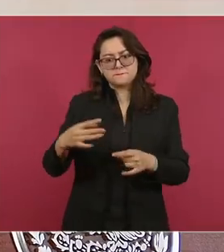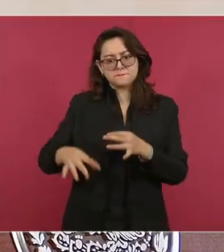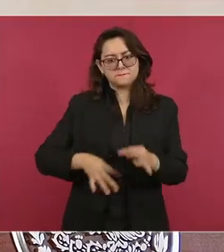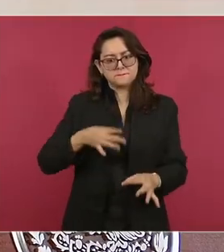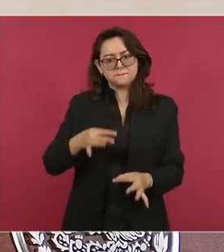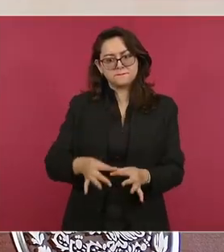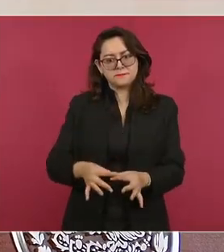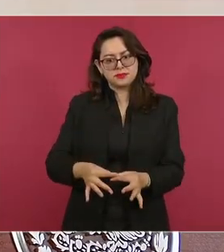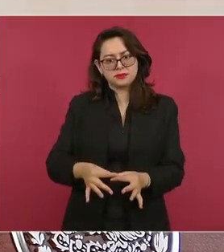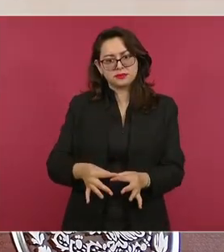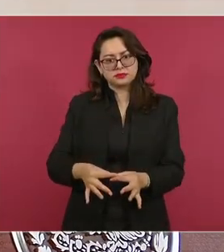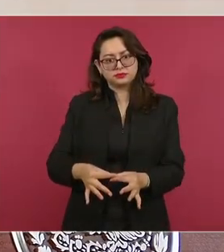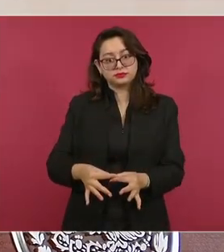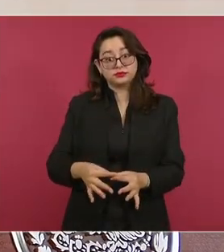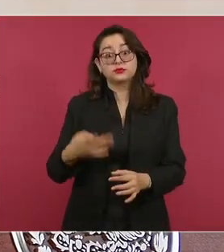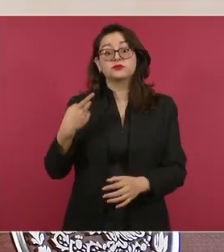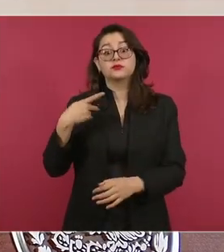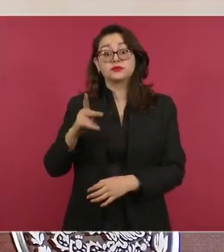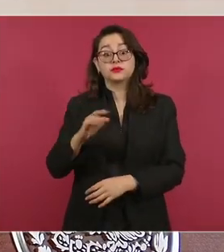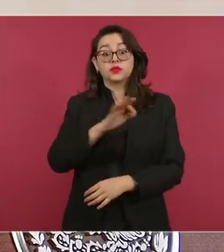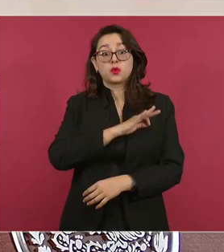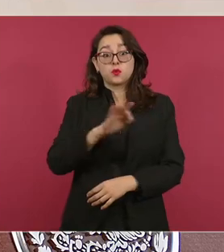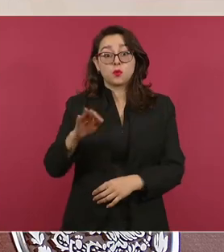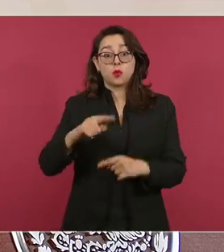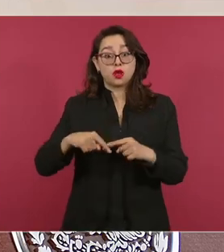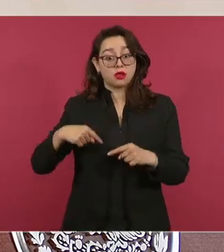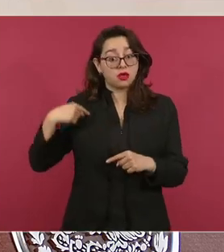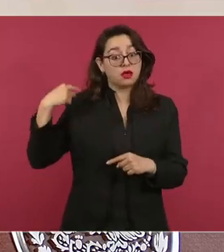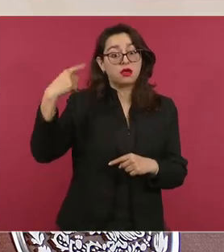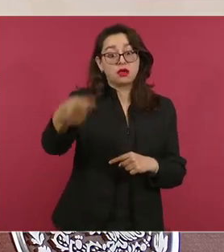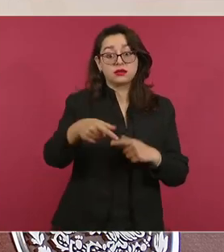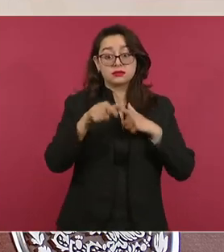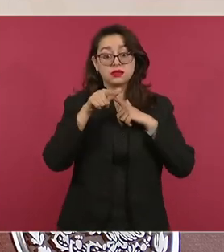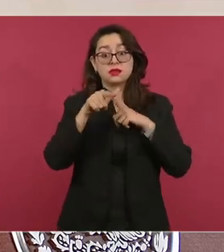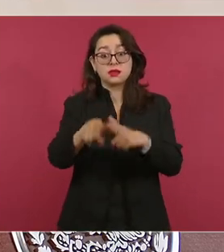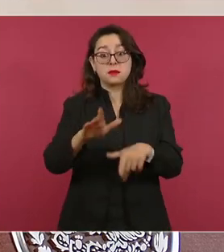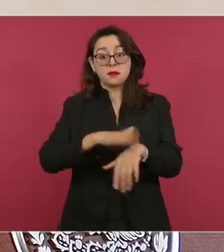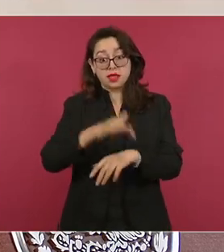si se puede para más tiempo, mejor.